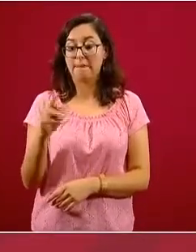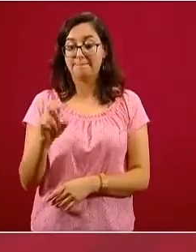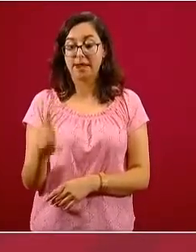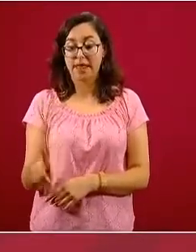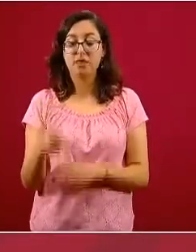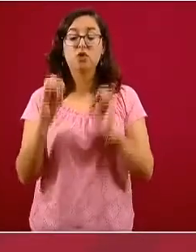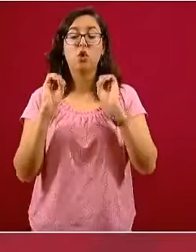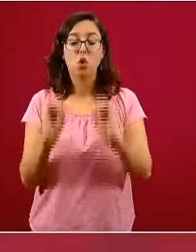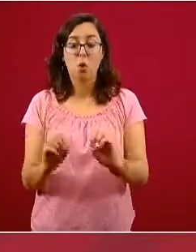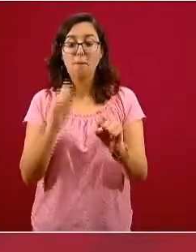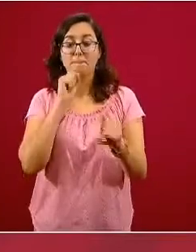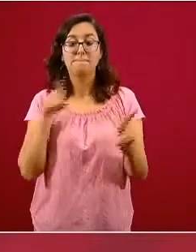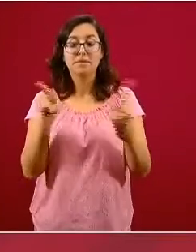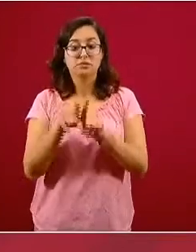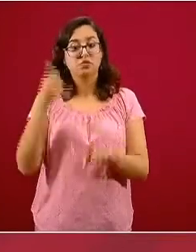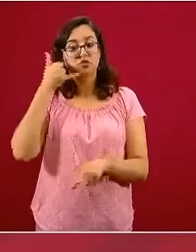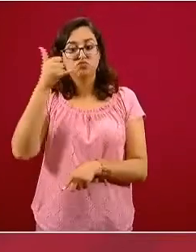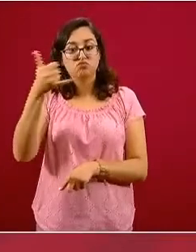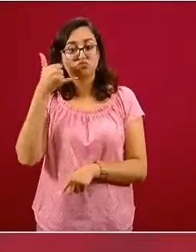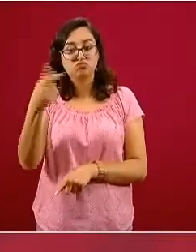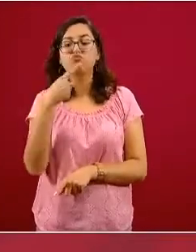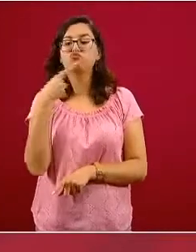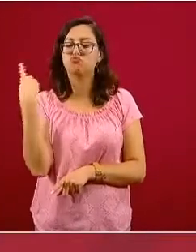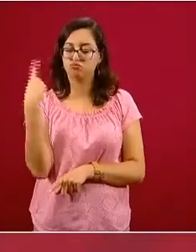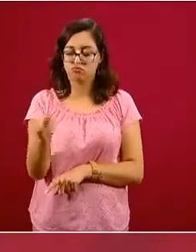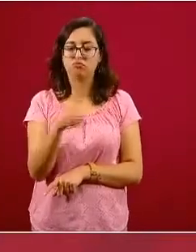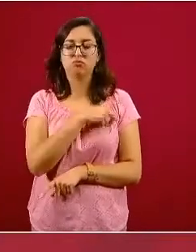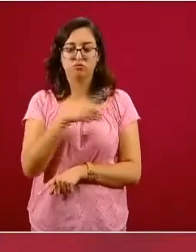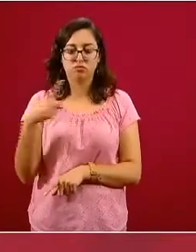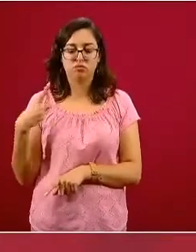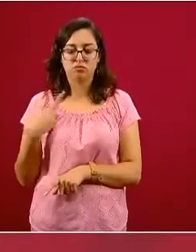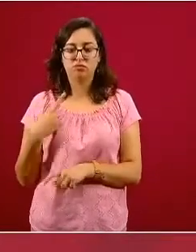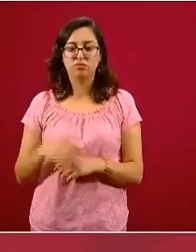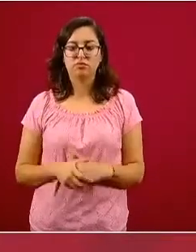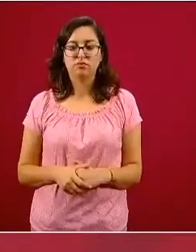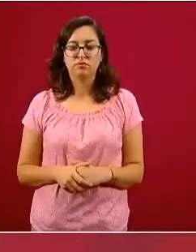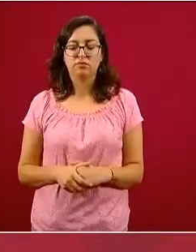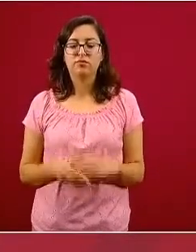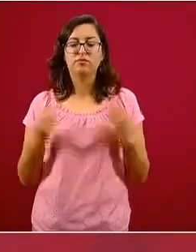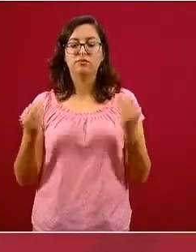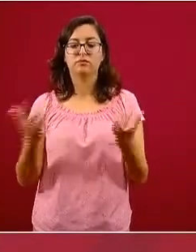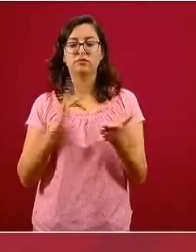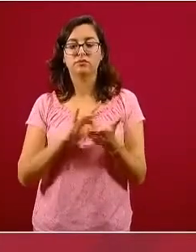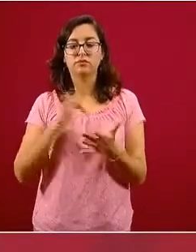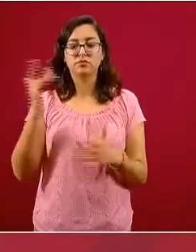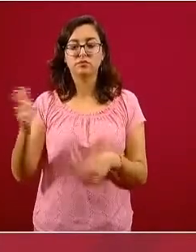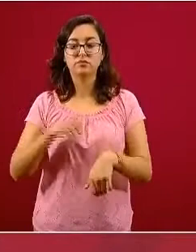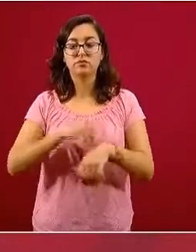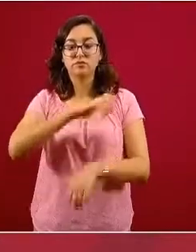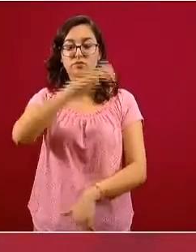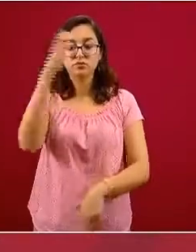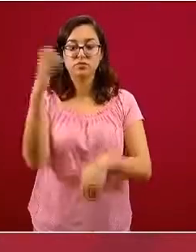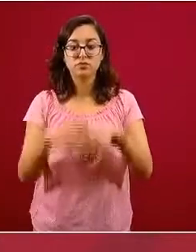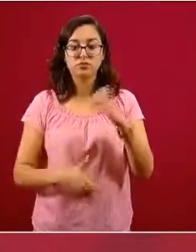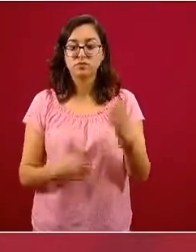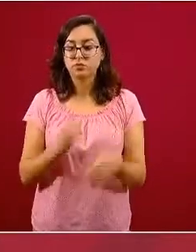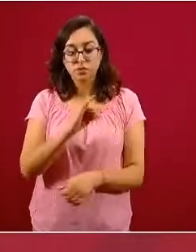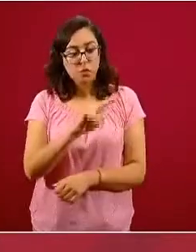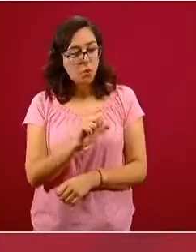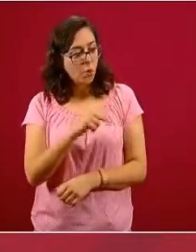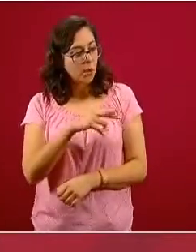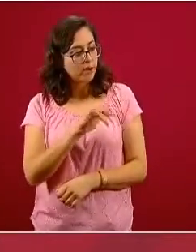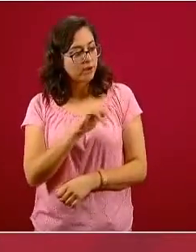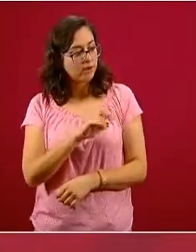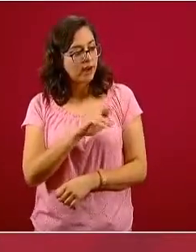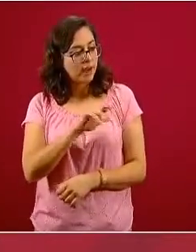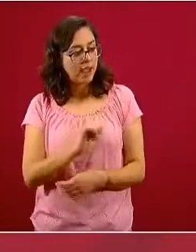también a los teléfonos que hemos puesto a disposición en la Secretaría de Salud. Muchas gracias. Aquí terminamos, doctor Juan Rivera, muchísimas